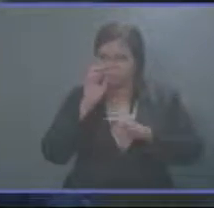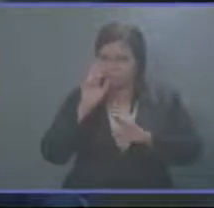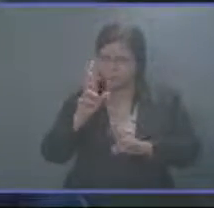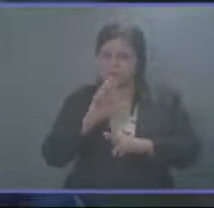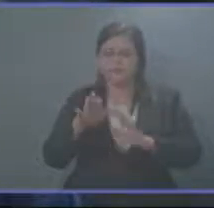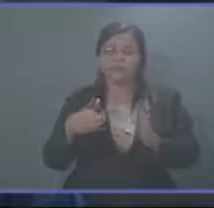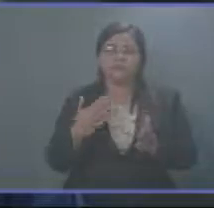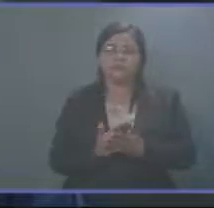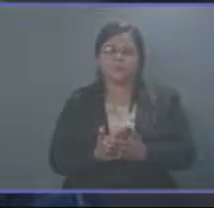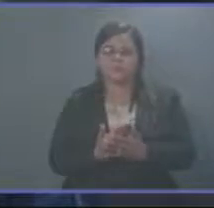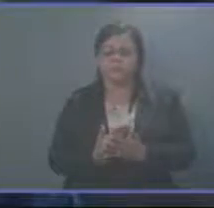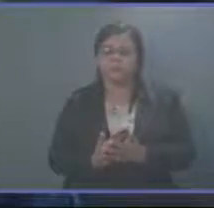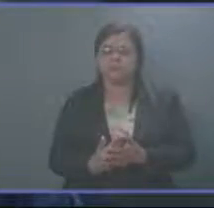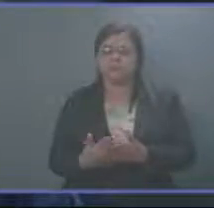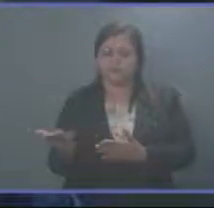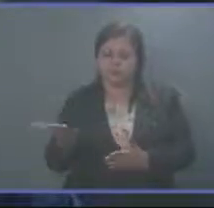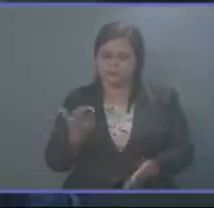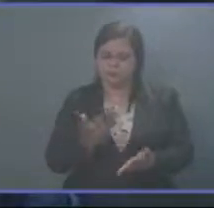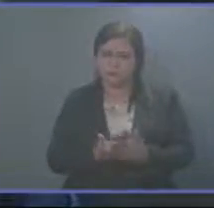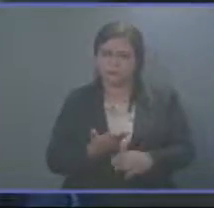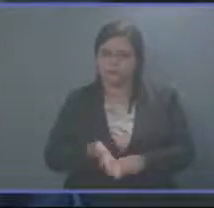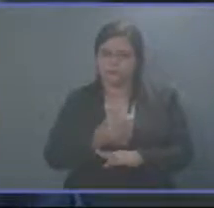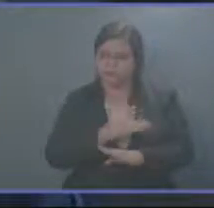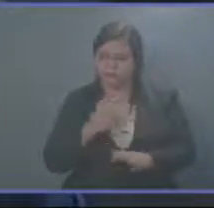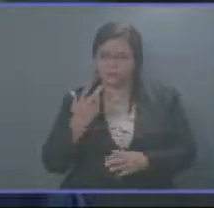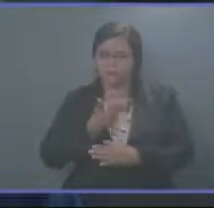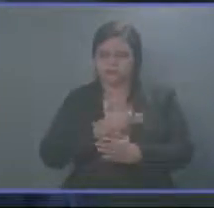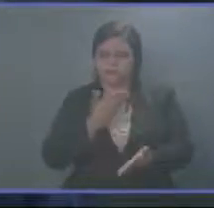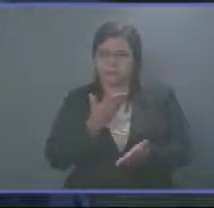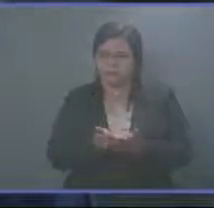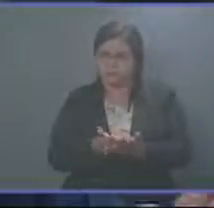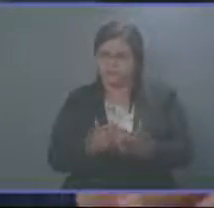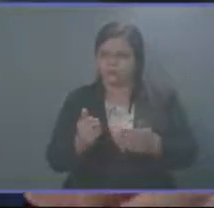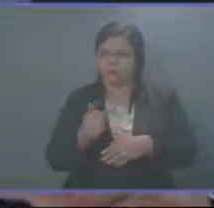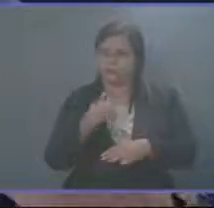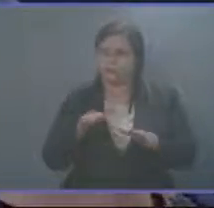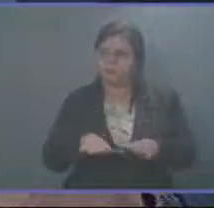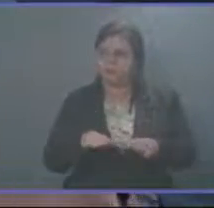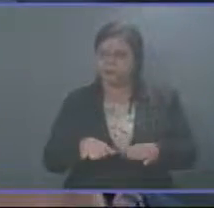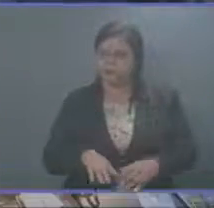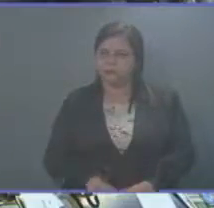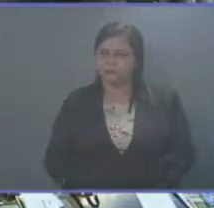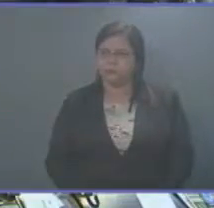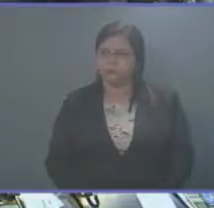misma iniciativa que se presentó en este pleno legislativo, presidente. Gracias.